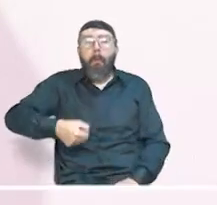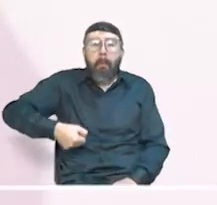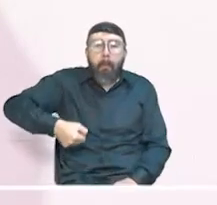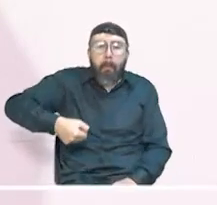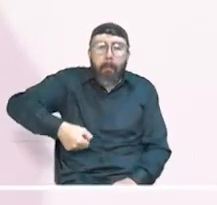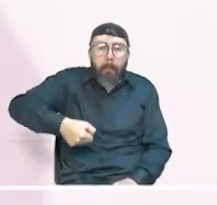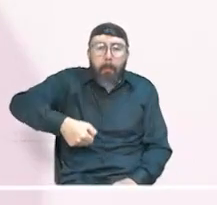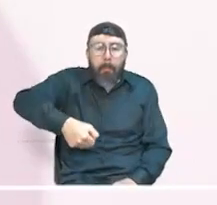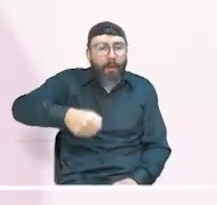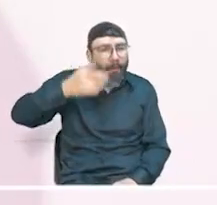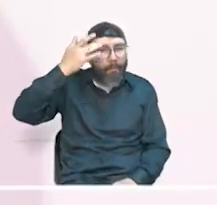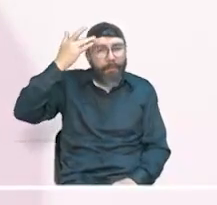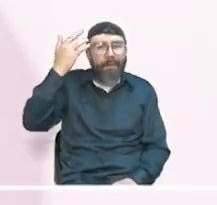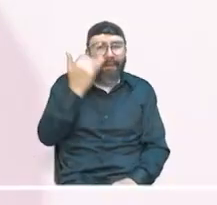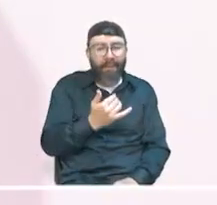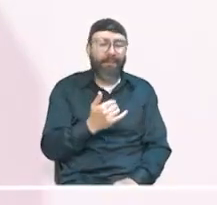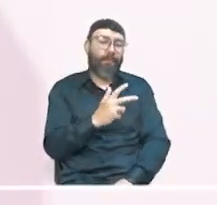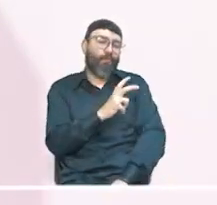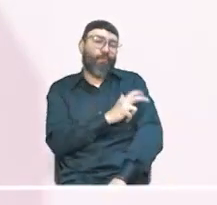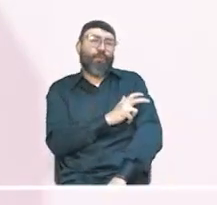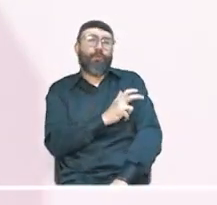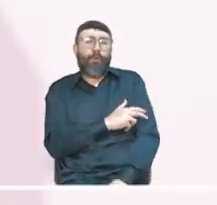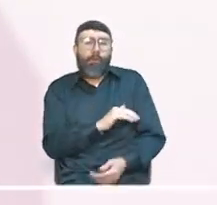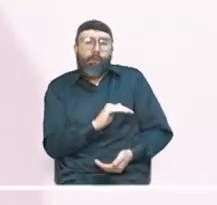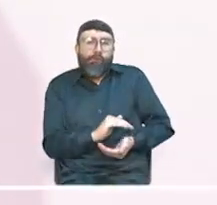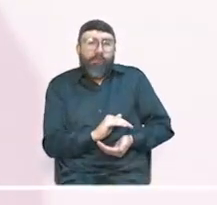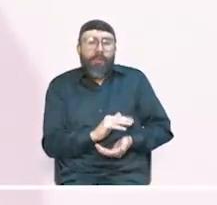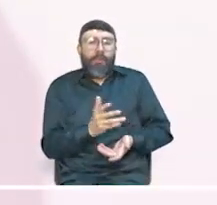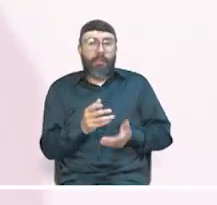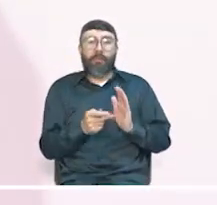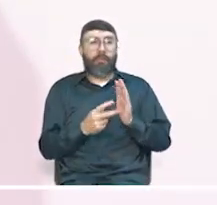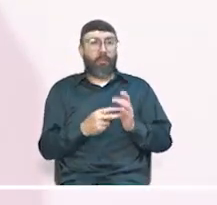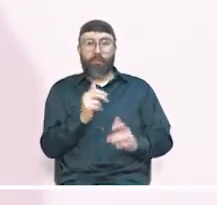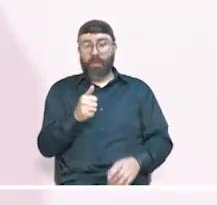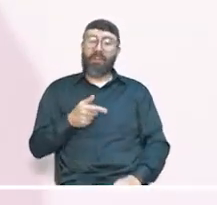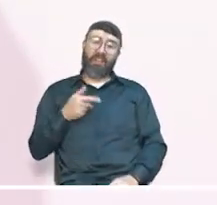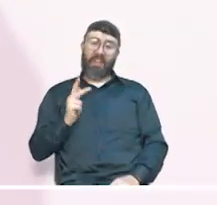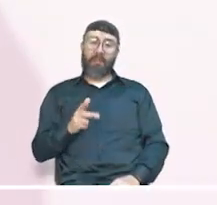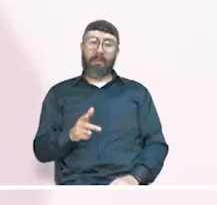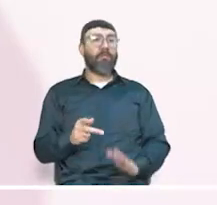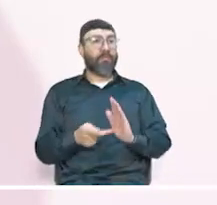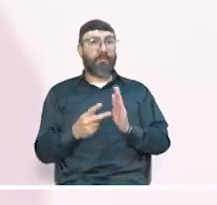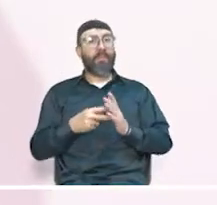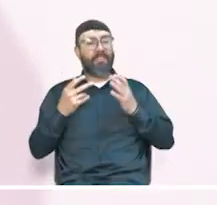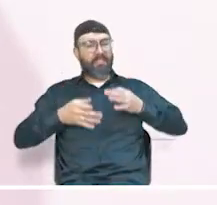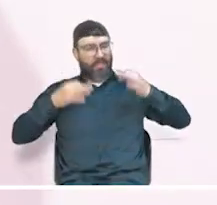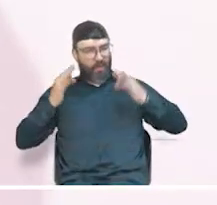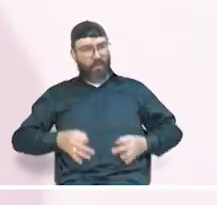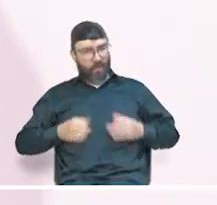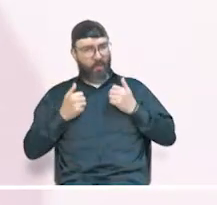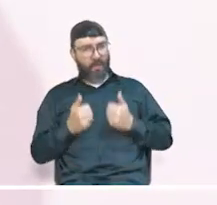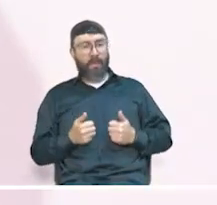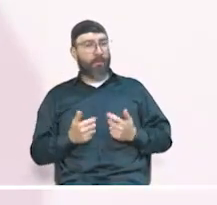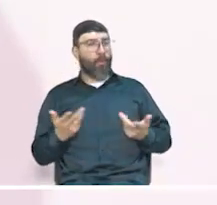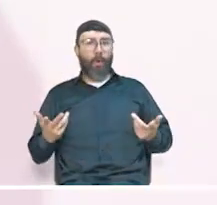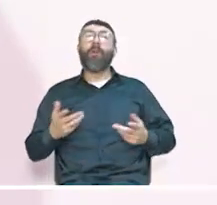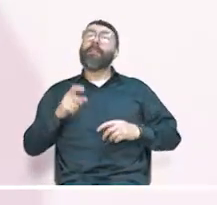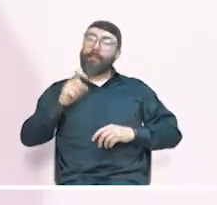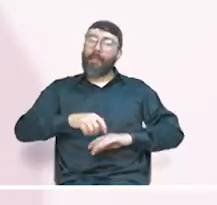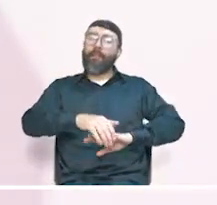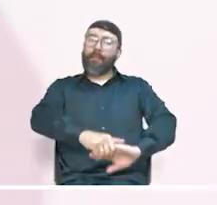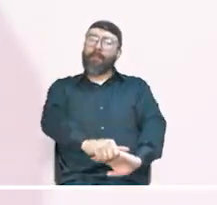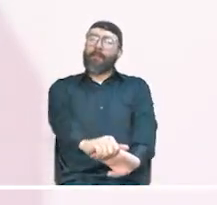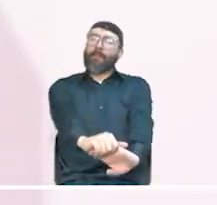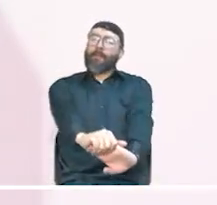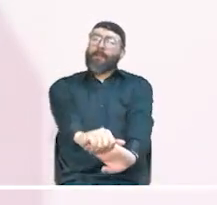flexionadas, porque los músculos se acortan. Entonces el hecho de que usted salga a caminar no le está exonerando que tenga que estirar. Entonces realmente son